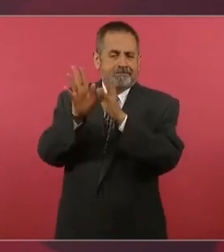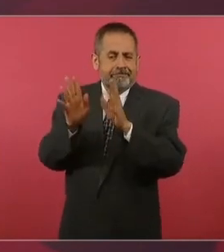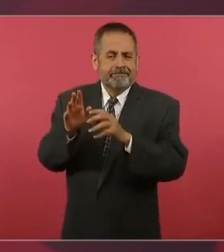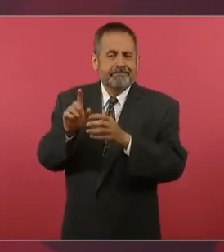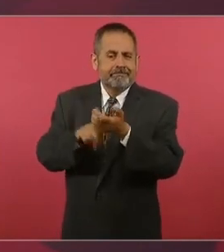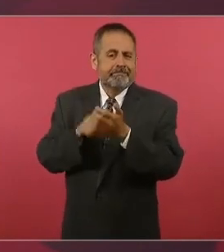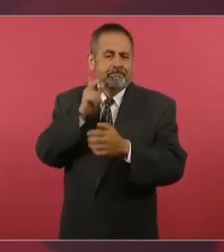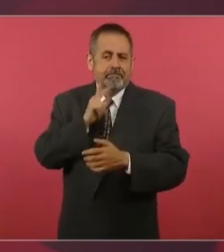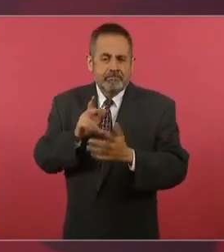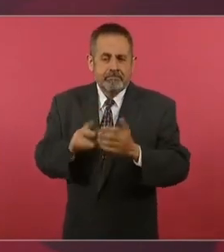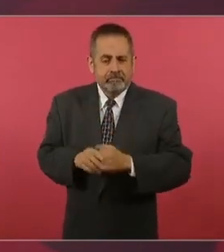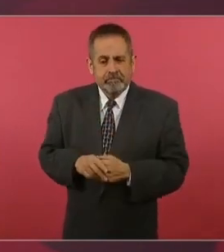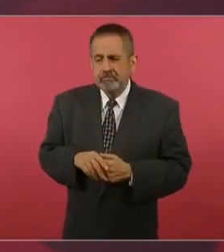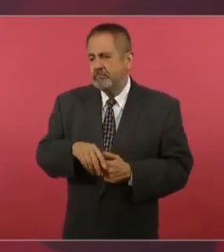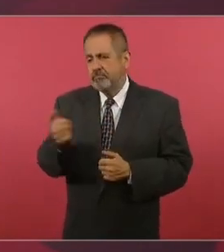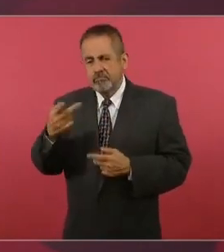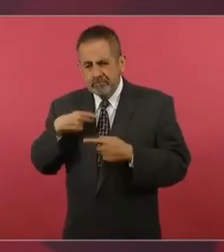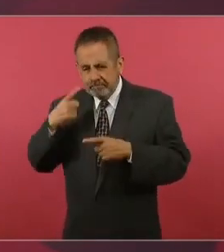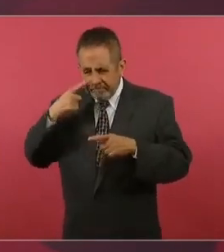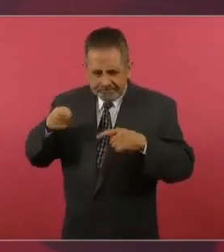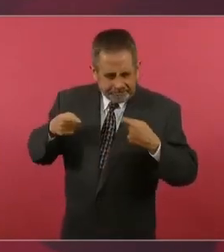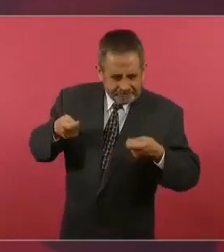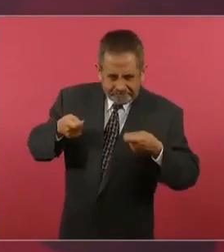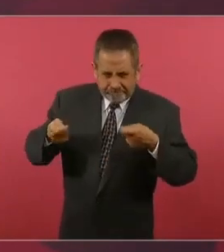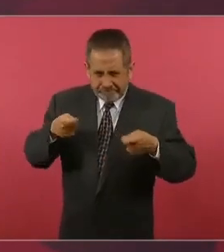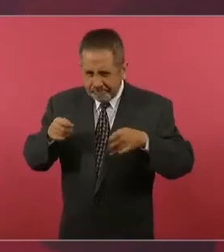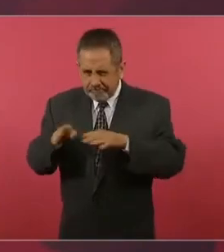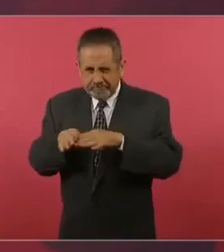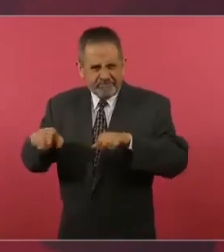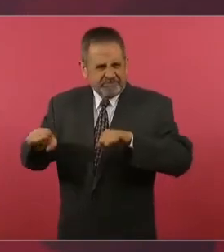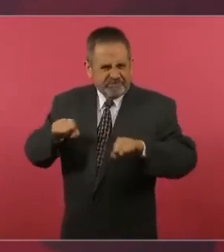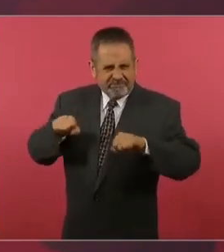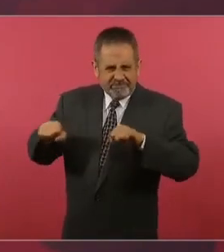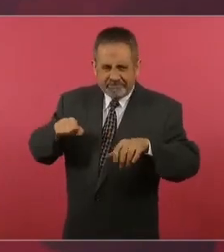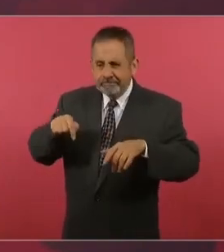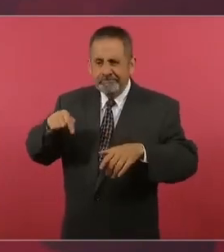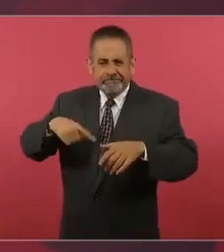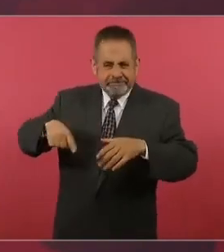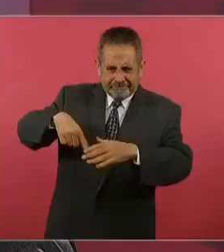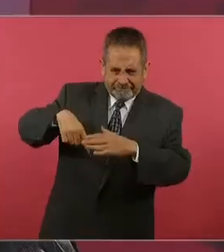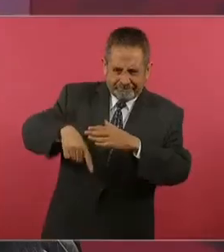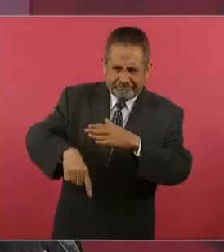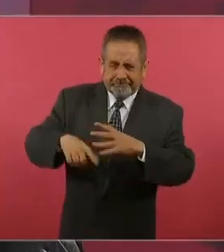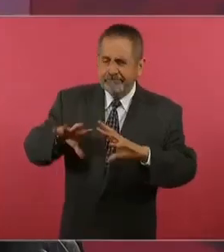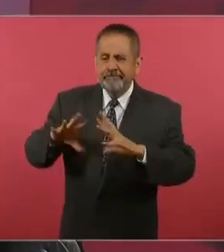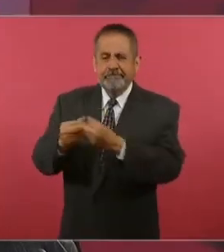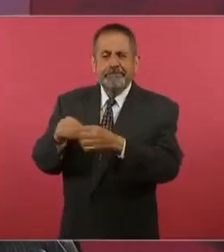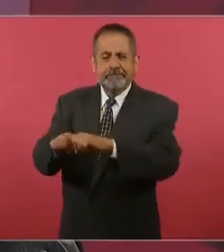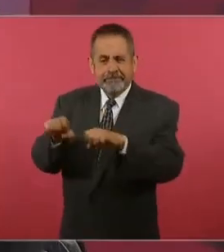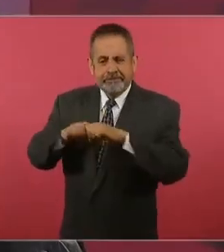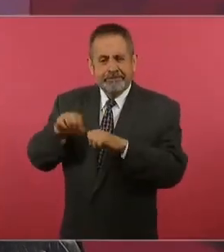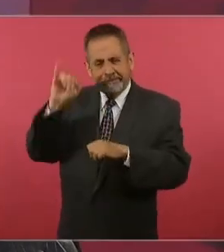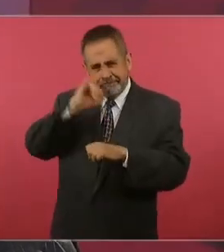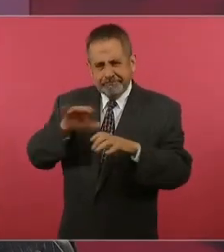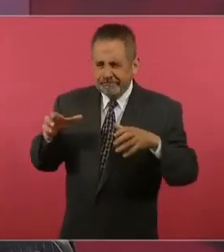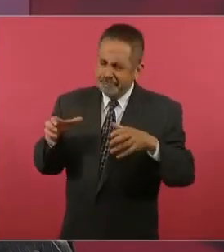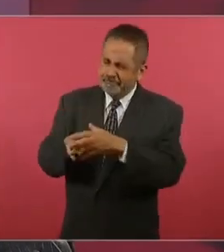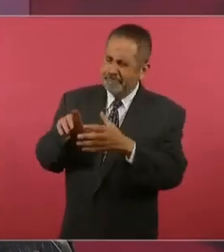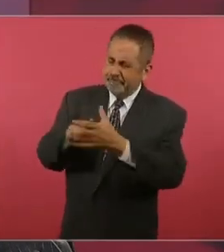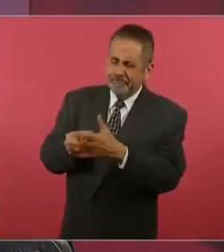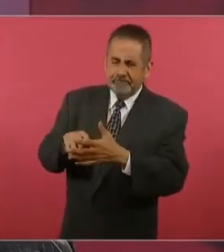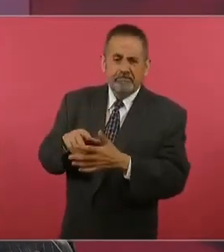y el perforador, que era como el jefe del equipo de la cuadrilla.